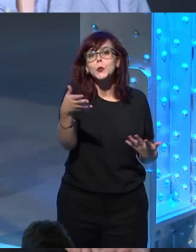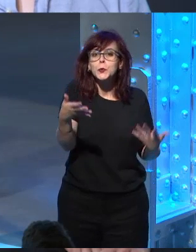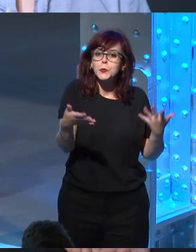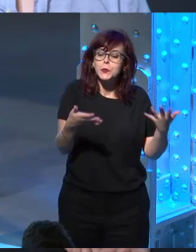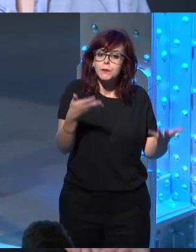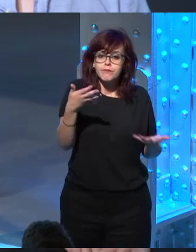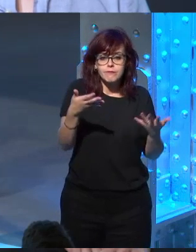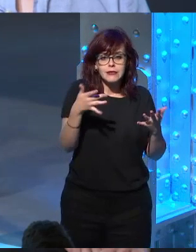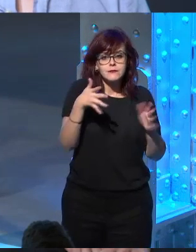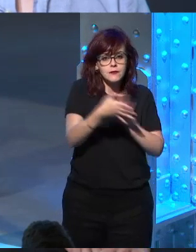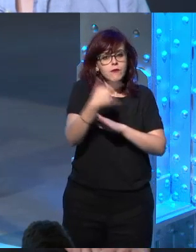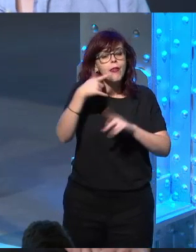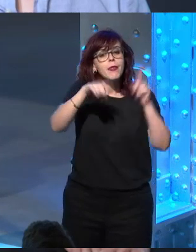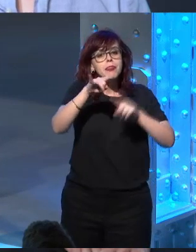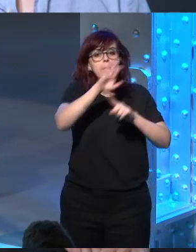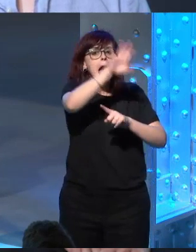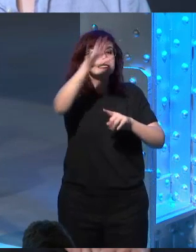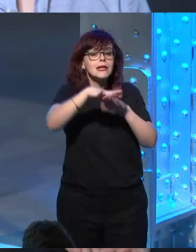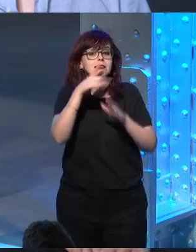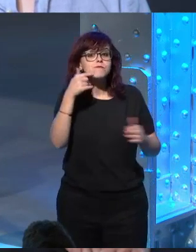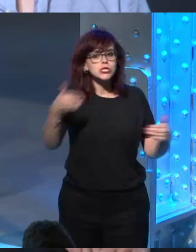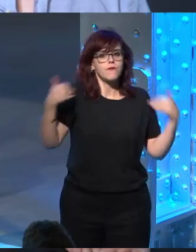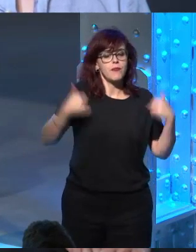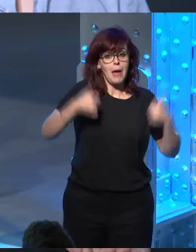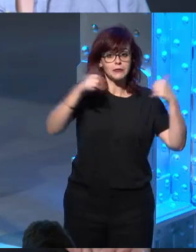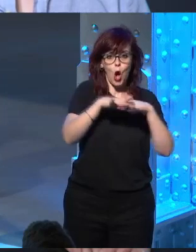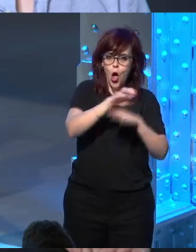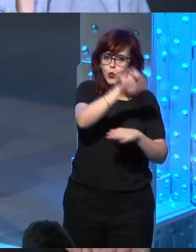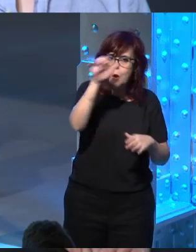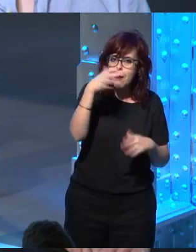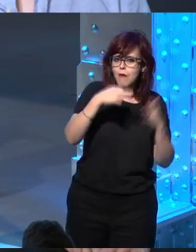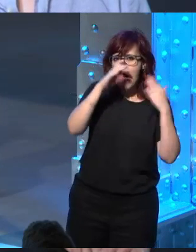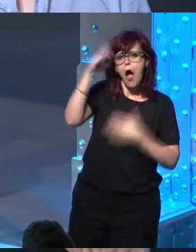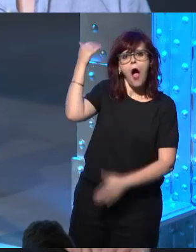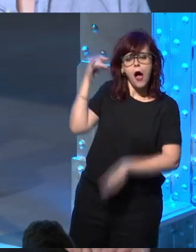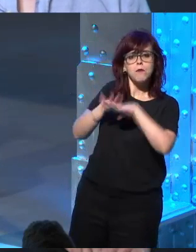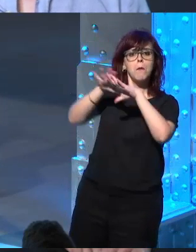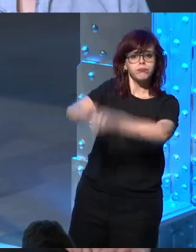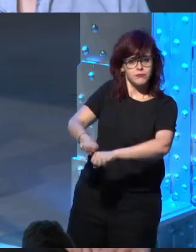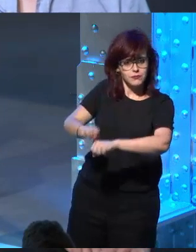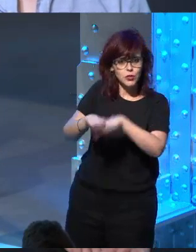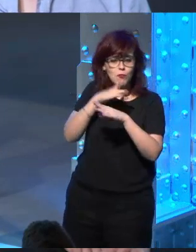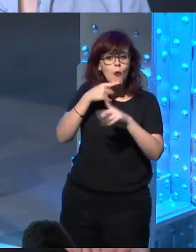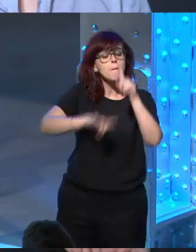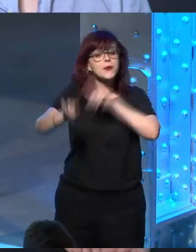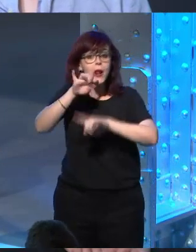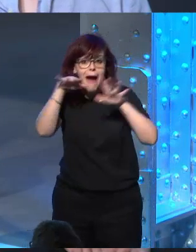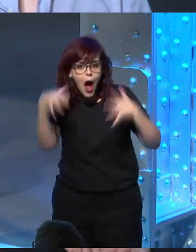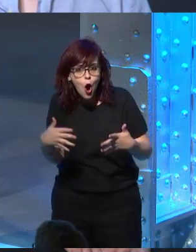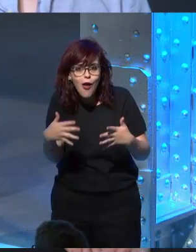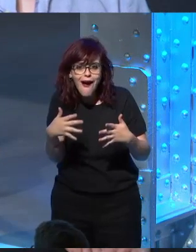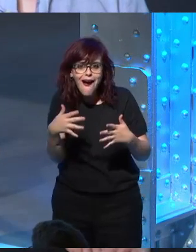digamos, teníamos más responsabilidad de la que parecía en esa región como europeos en la configuración de la problemática